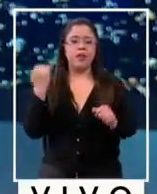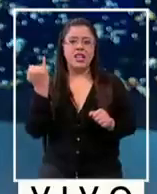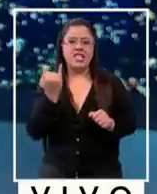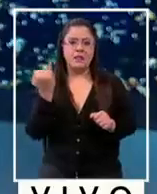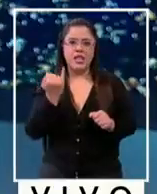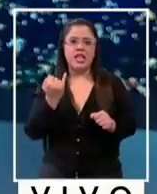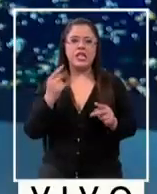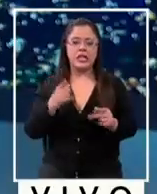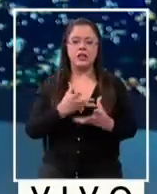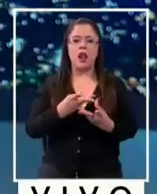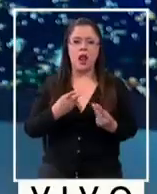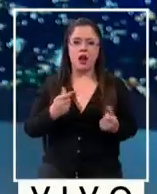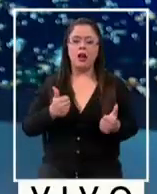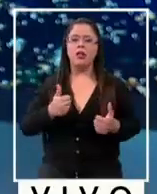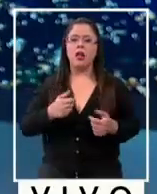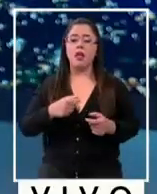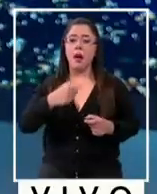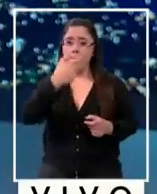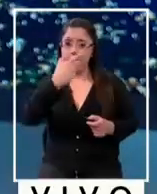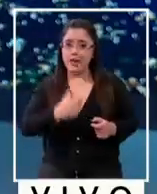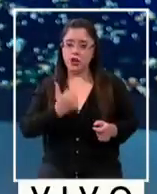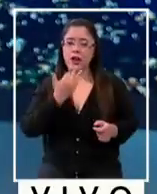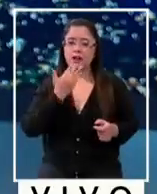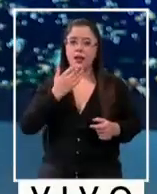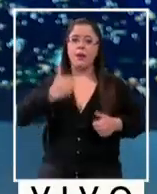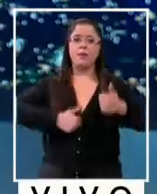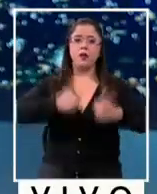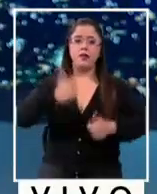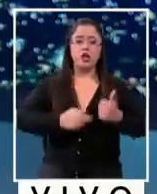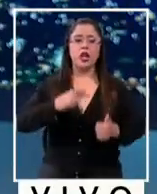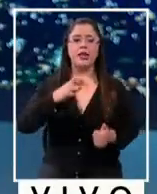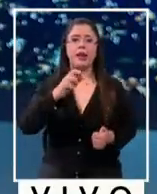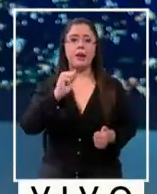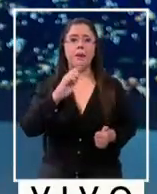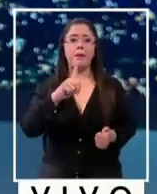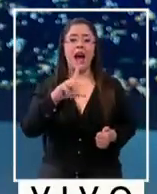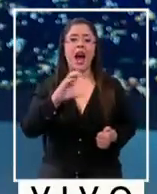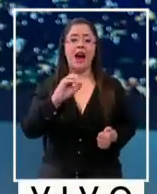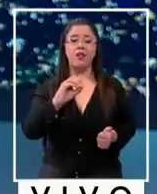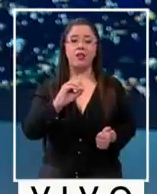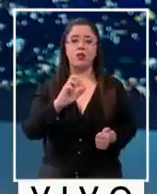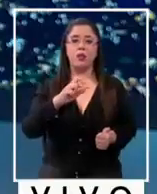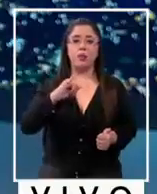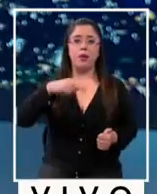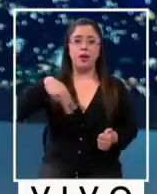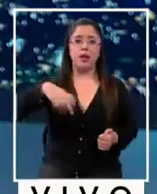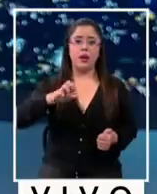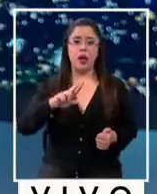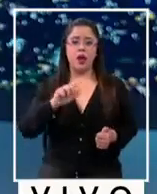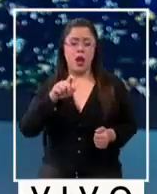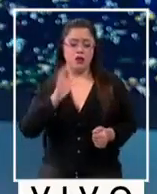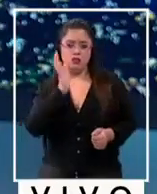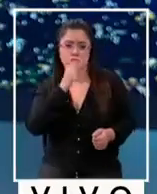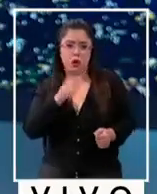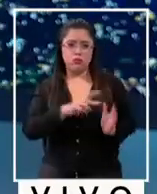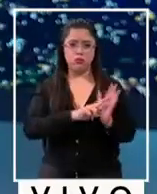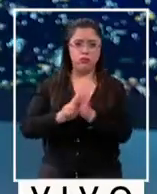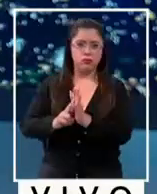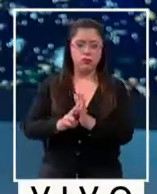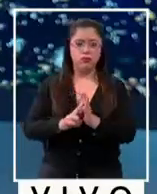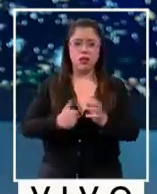calidad personal y profesional de Pablo Piñera. No se trata de un representante de carrera diplomática, aunque para ser